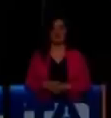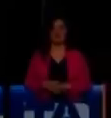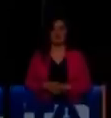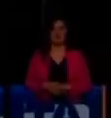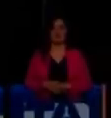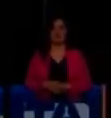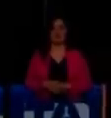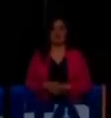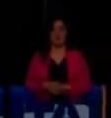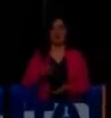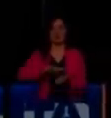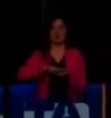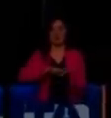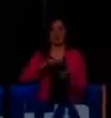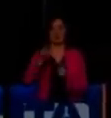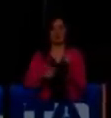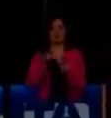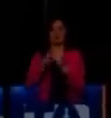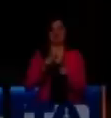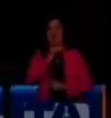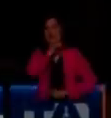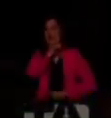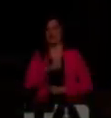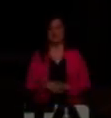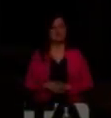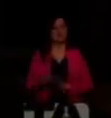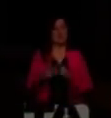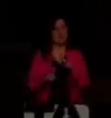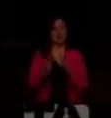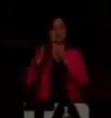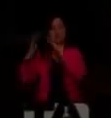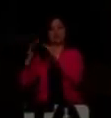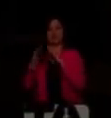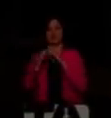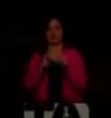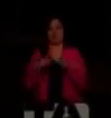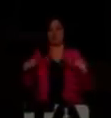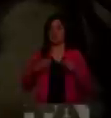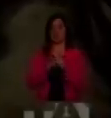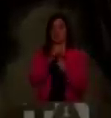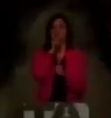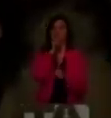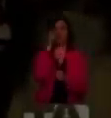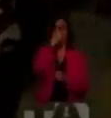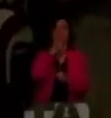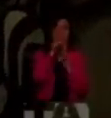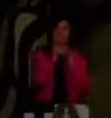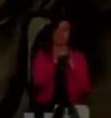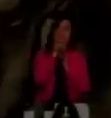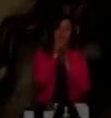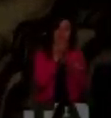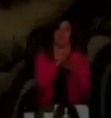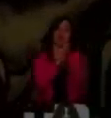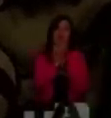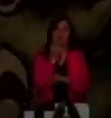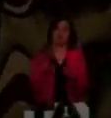que aquí se reúna gente indeseable. Los vecinos nos han pedido que les ocultemos el rostro para hablar de lo que sucede